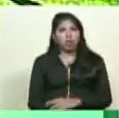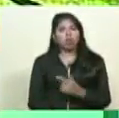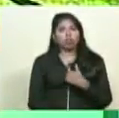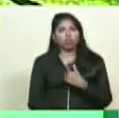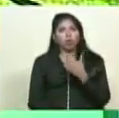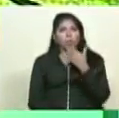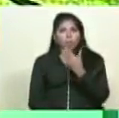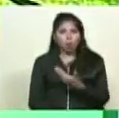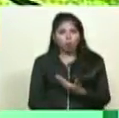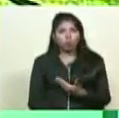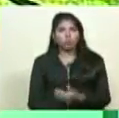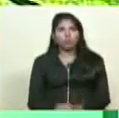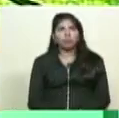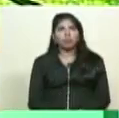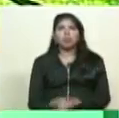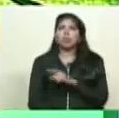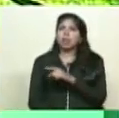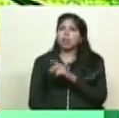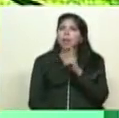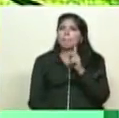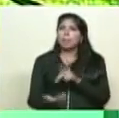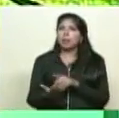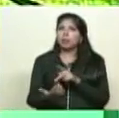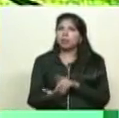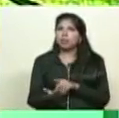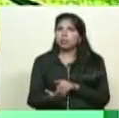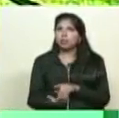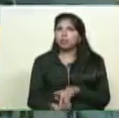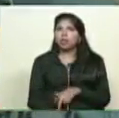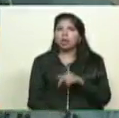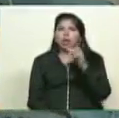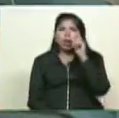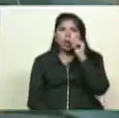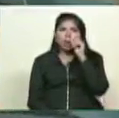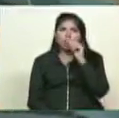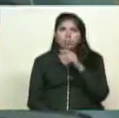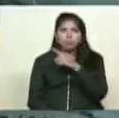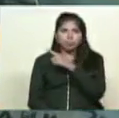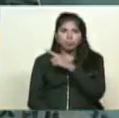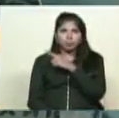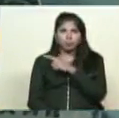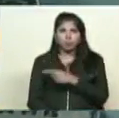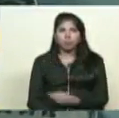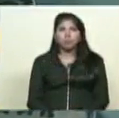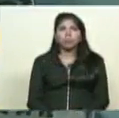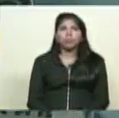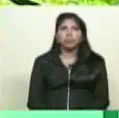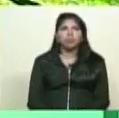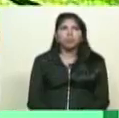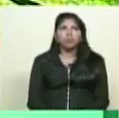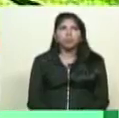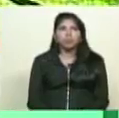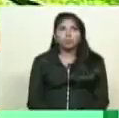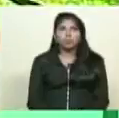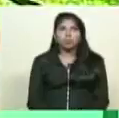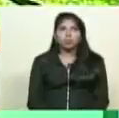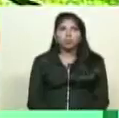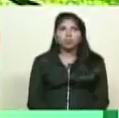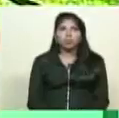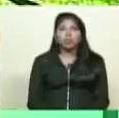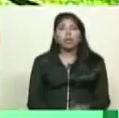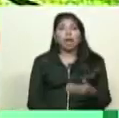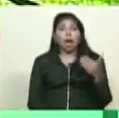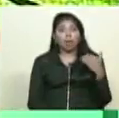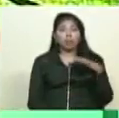convoquen. Mira, ahí estuvo el mayor general Rodríguez Cabello, antes de ser jefe de la REDI. Era rector de la Universidad